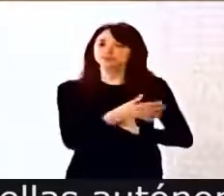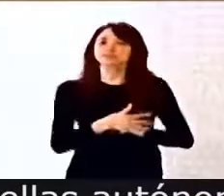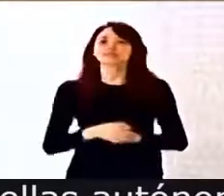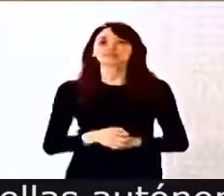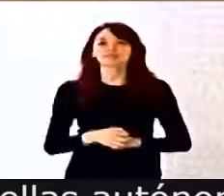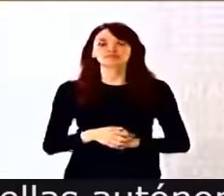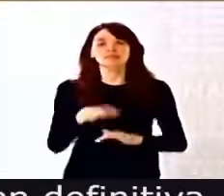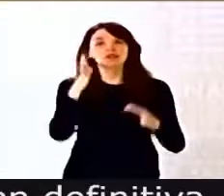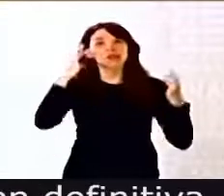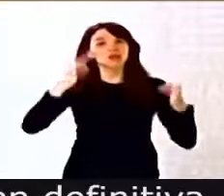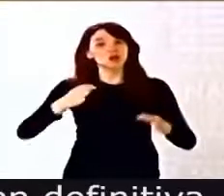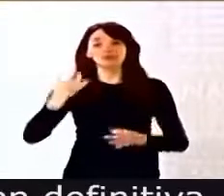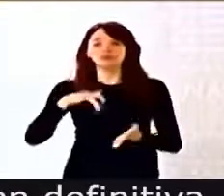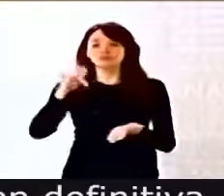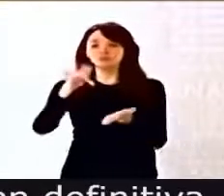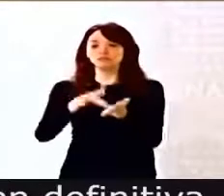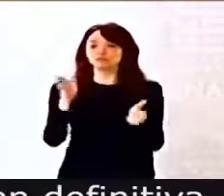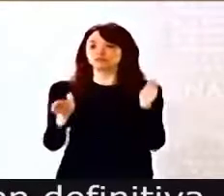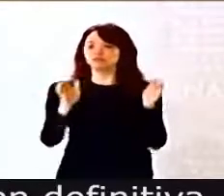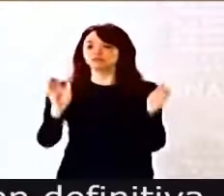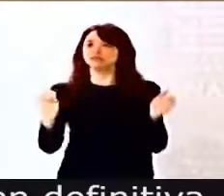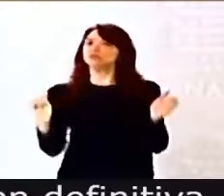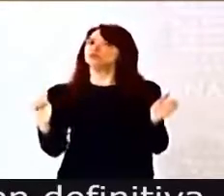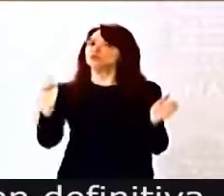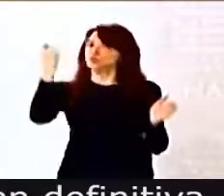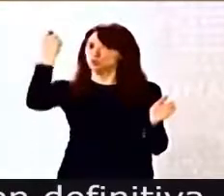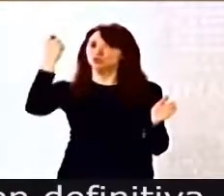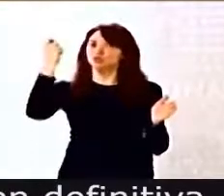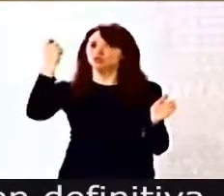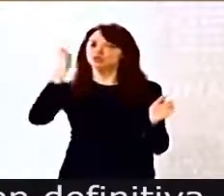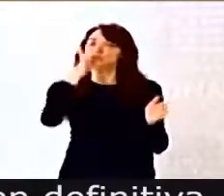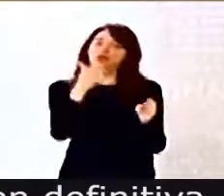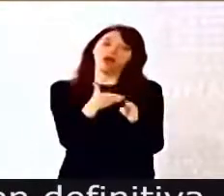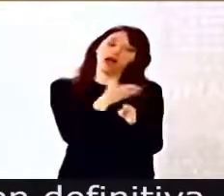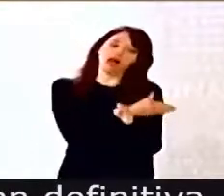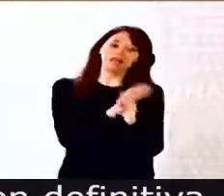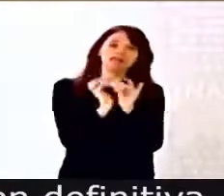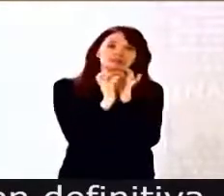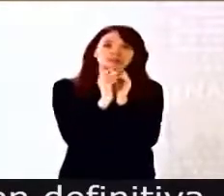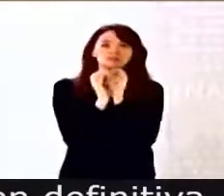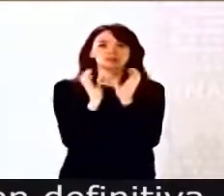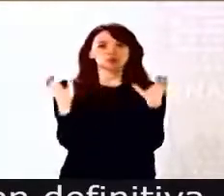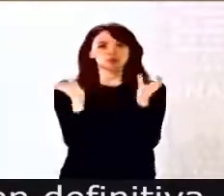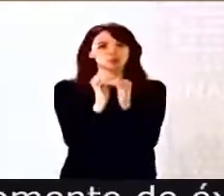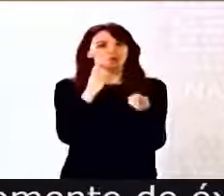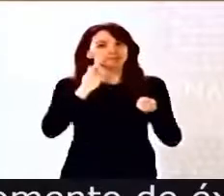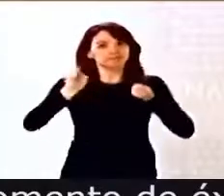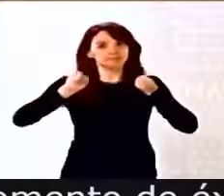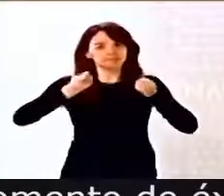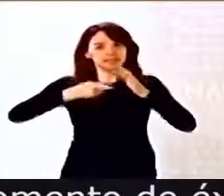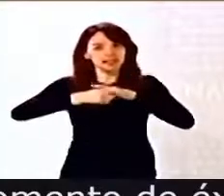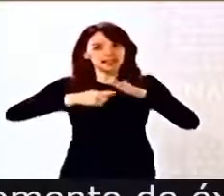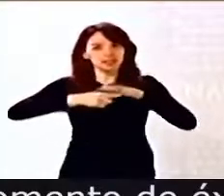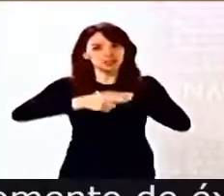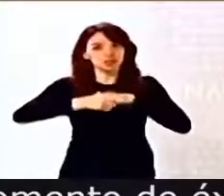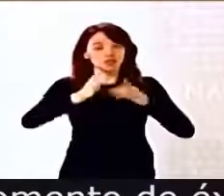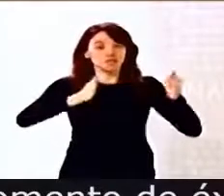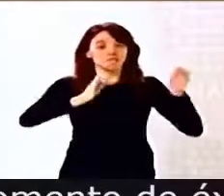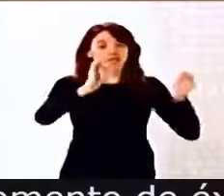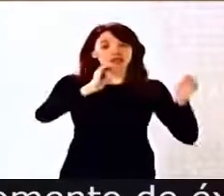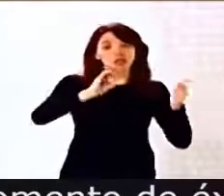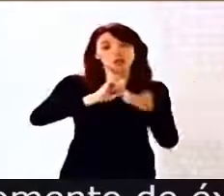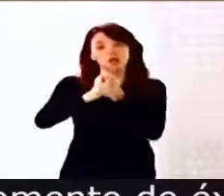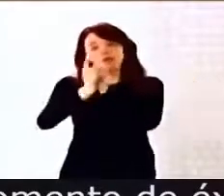llegado a un momento de éxito en la gestión colectiva de esta crisis, que es el paso de la fase 0 a la fase